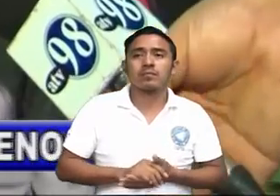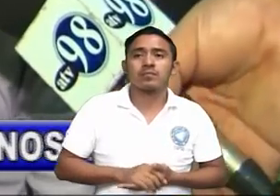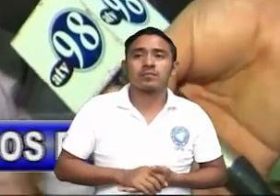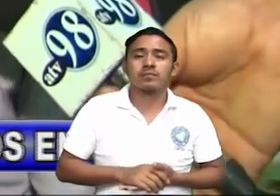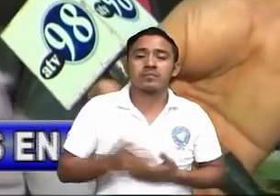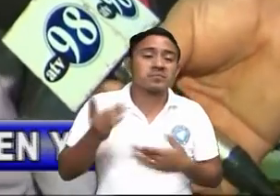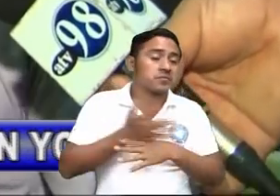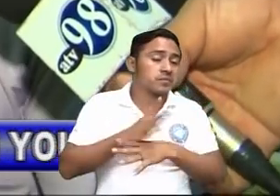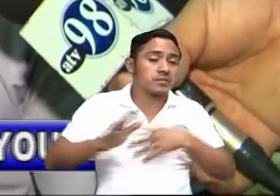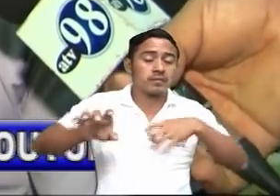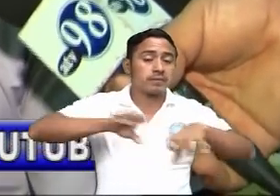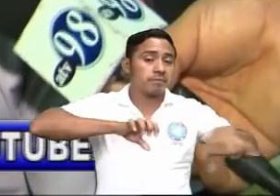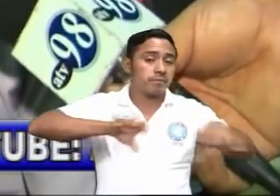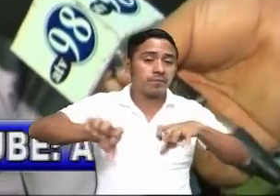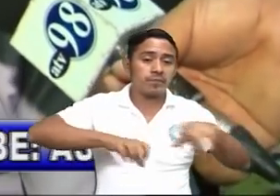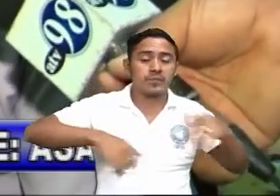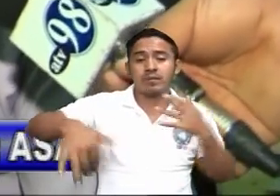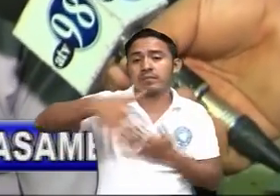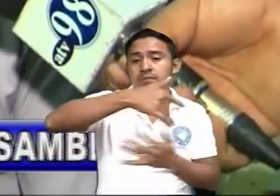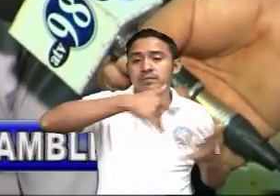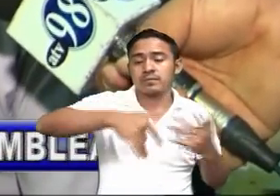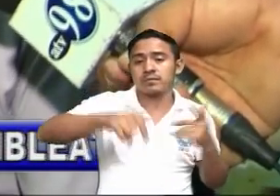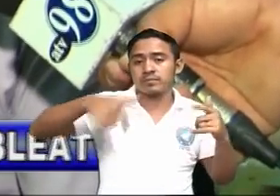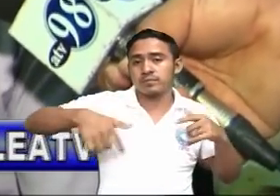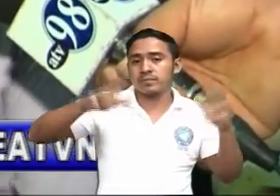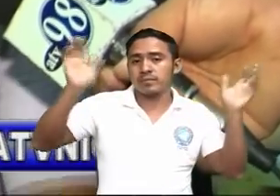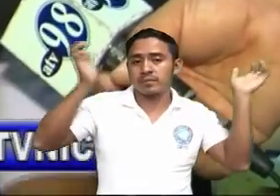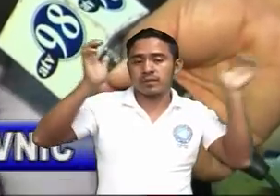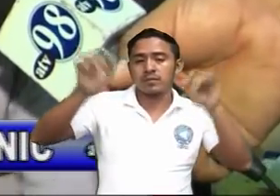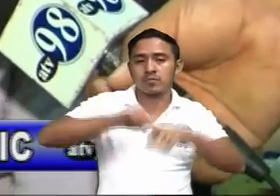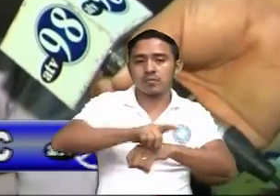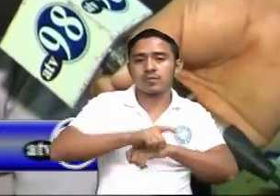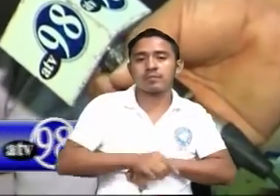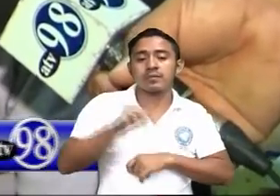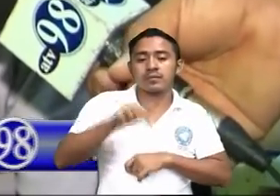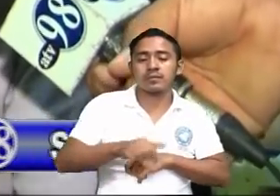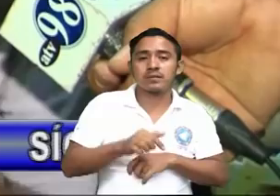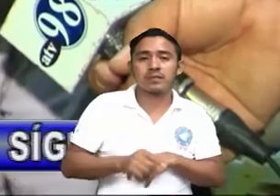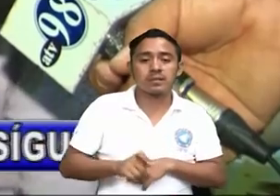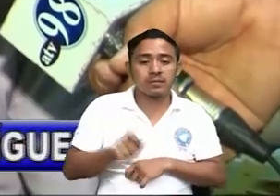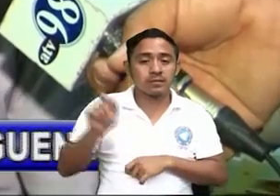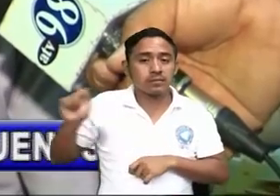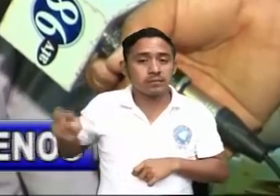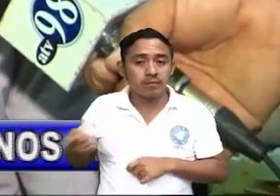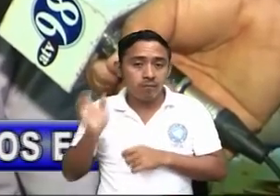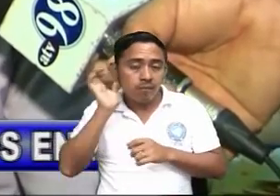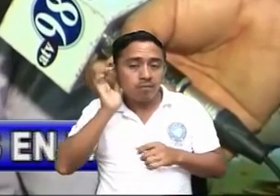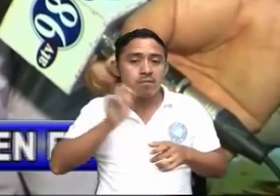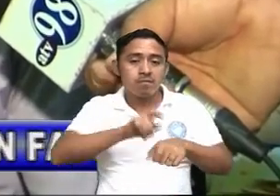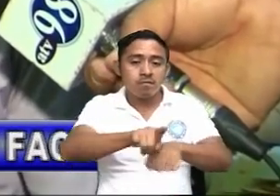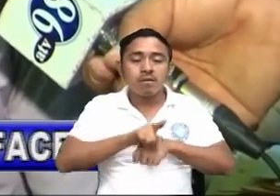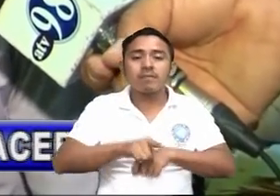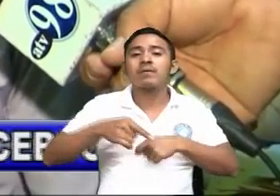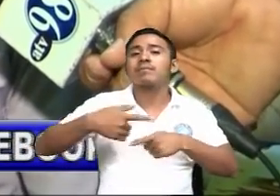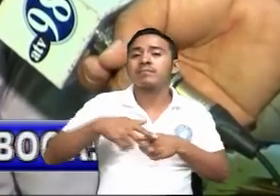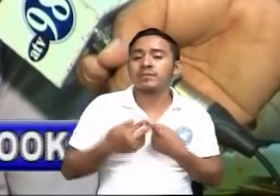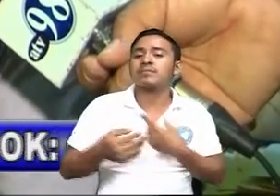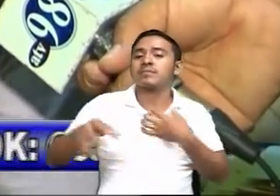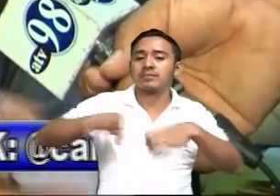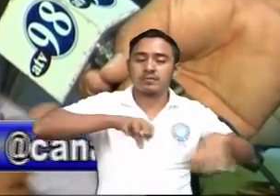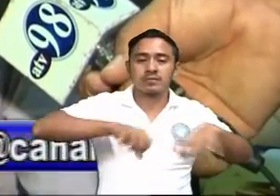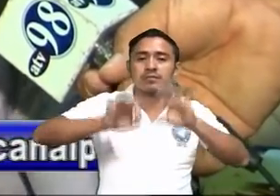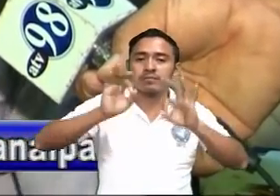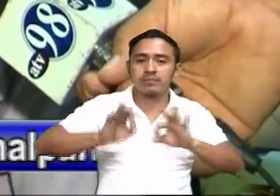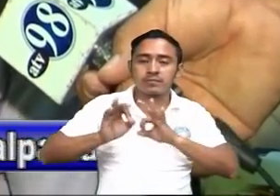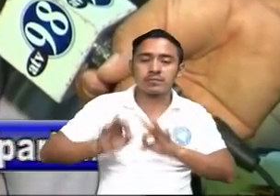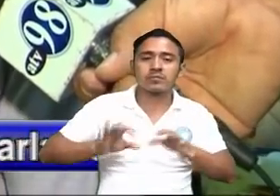con todas las actividades, ¿no? Relacionadas con nuestro mercado Roberto Güemes. Desde la radio Roberto Güemes nacen todas estas actividades para poder